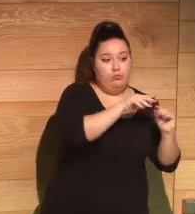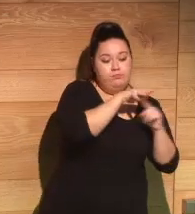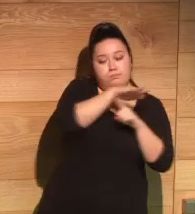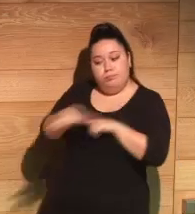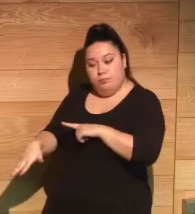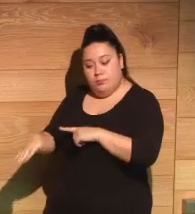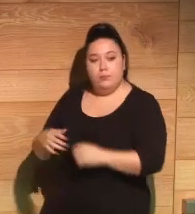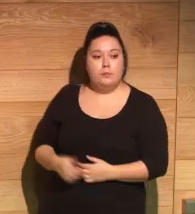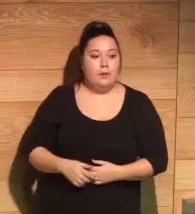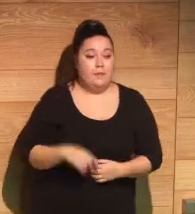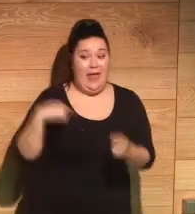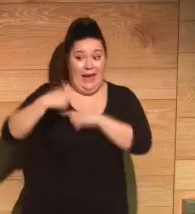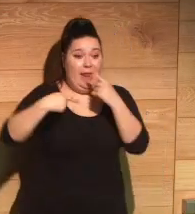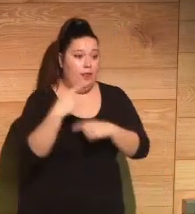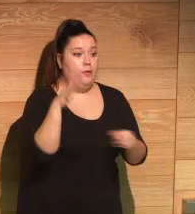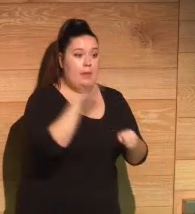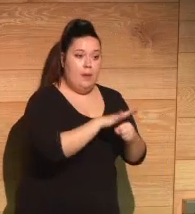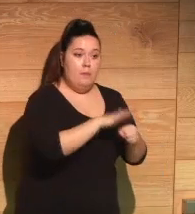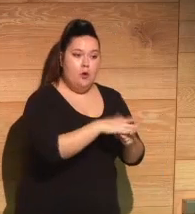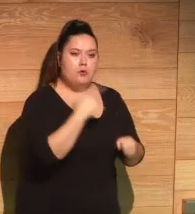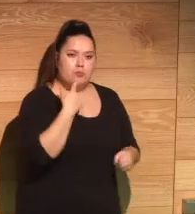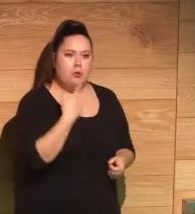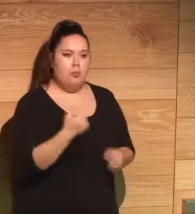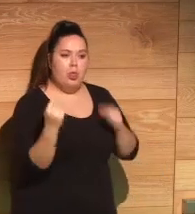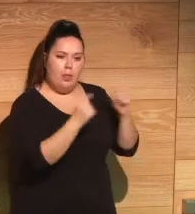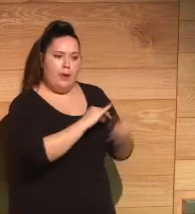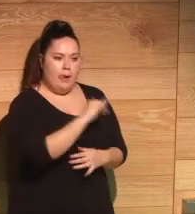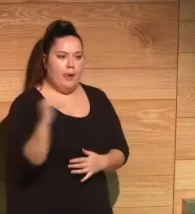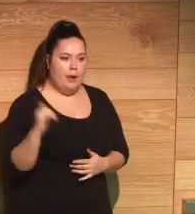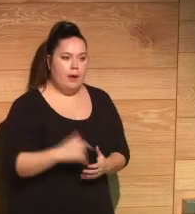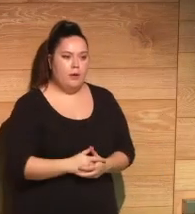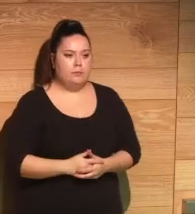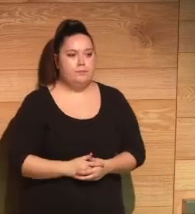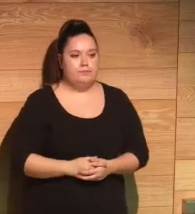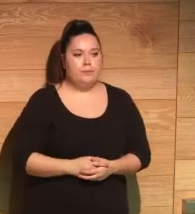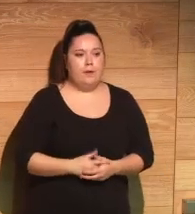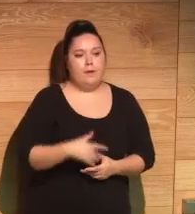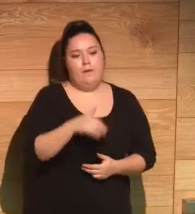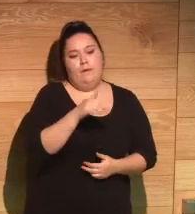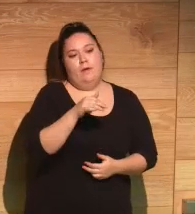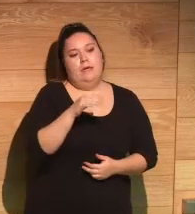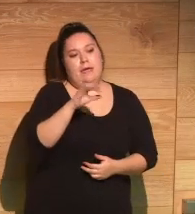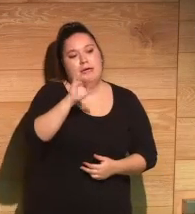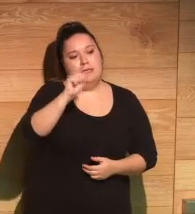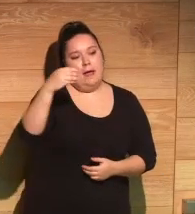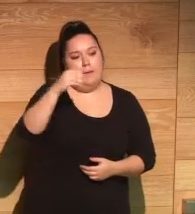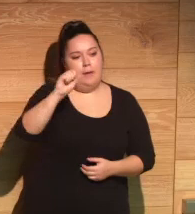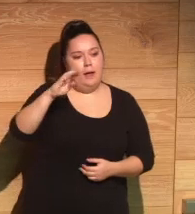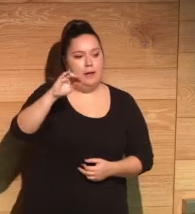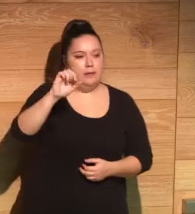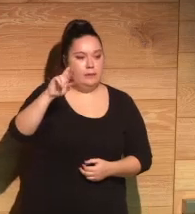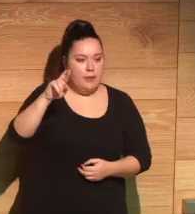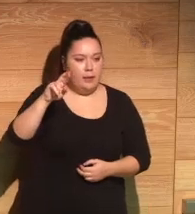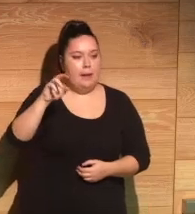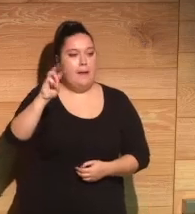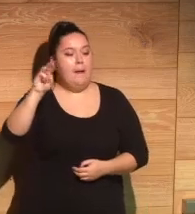generación Patapón, yo he tenido muchos debates con gente perteneciente a la generación Tapón dentro de la filosofía, Carlos Fernández Liria, Fernando Savater, José Luis Pardo, y a mí